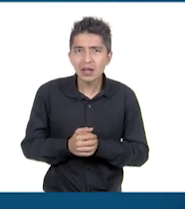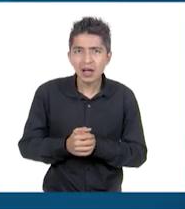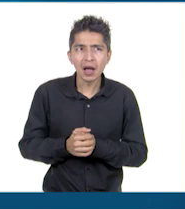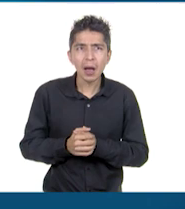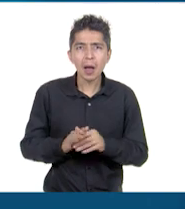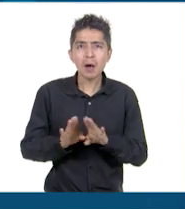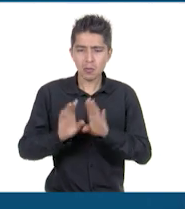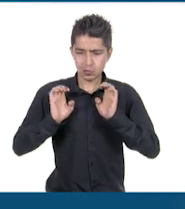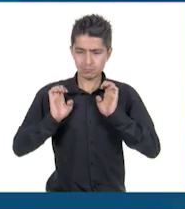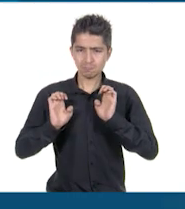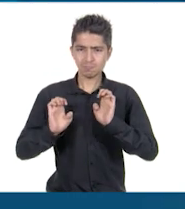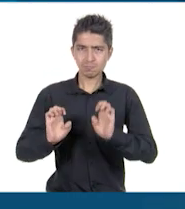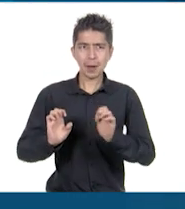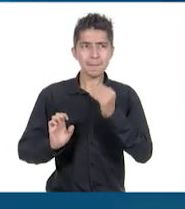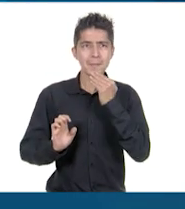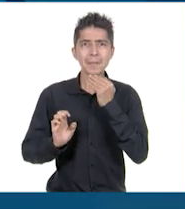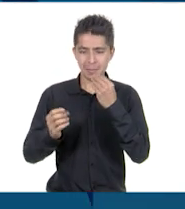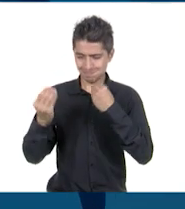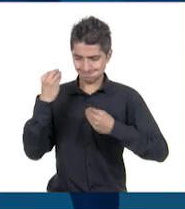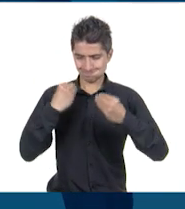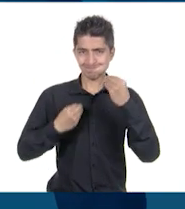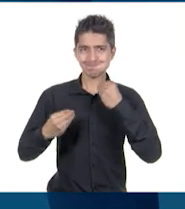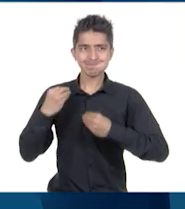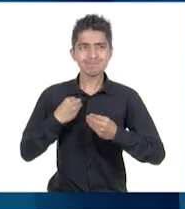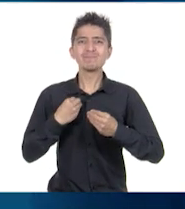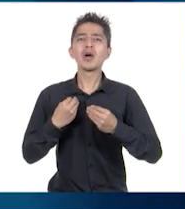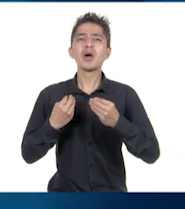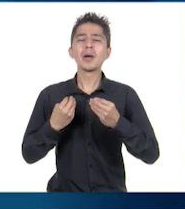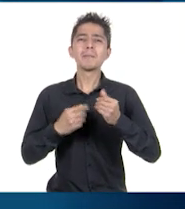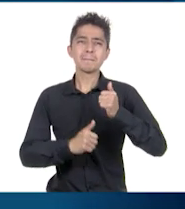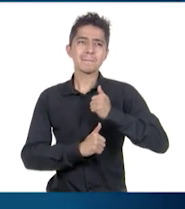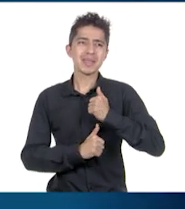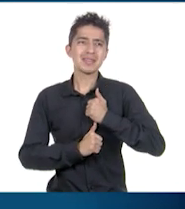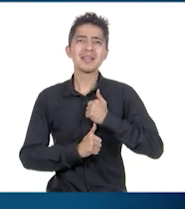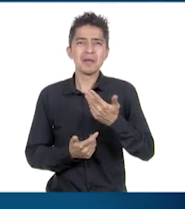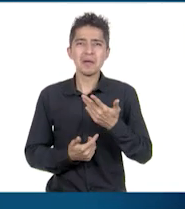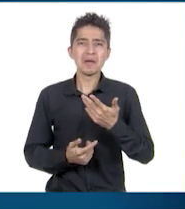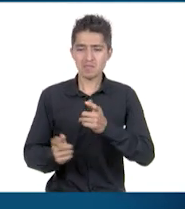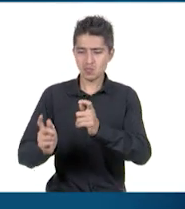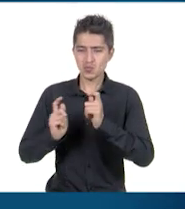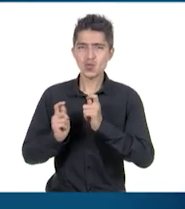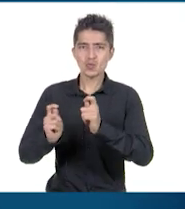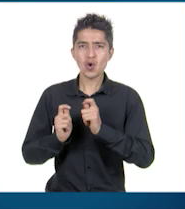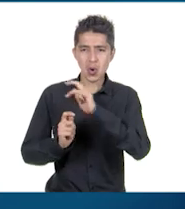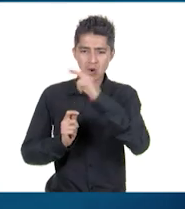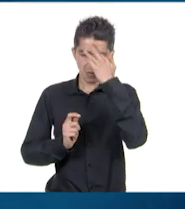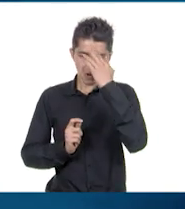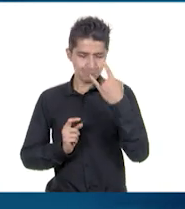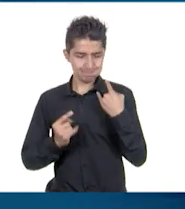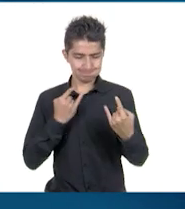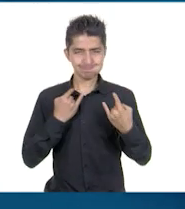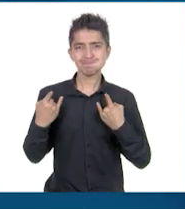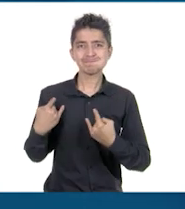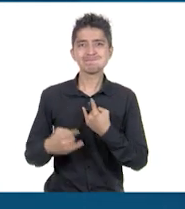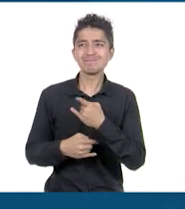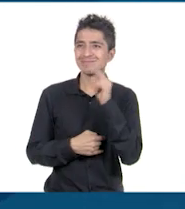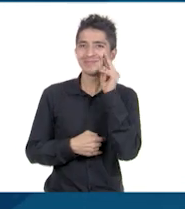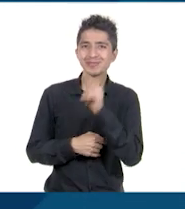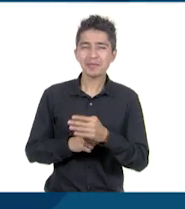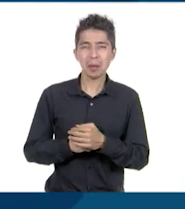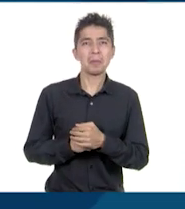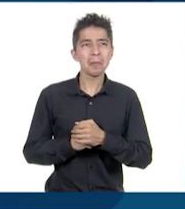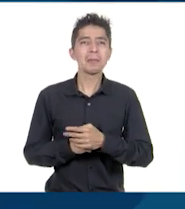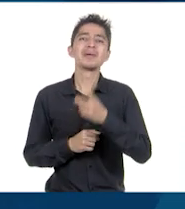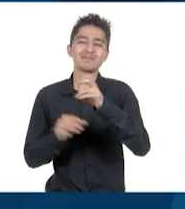muy elegante con todas sus condecoraciones y Así medallas es. militares. Eso es característico del porfiriato, la importancia